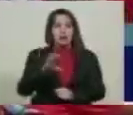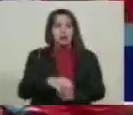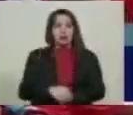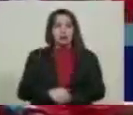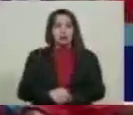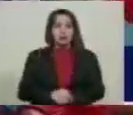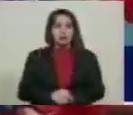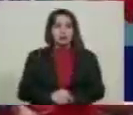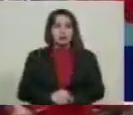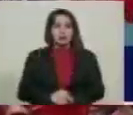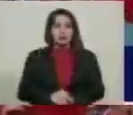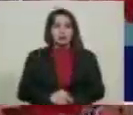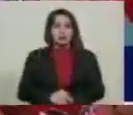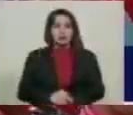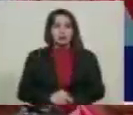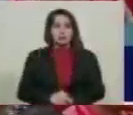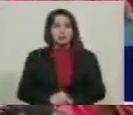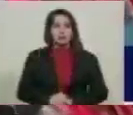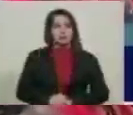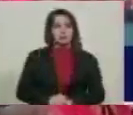nosotros.